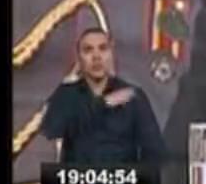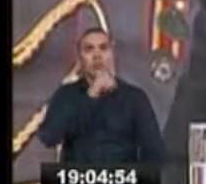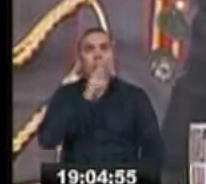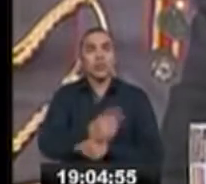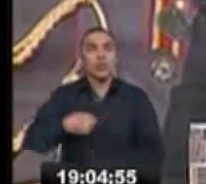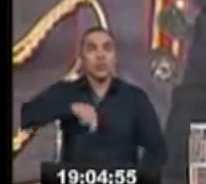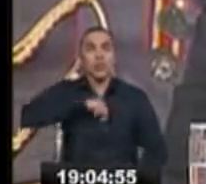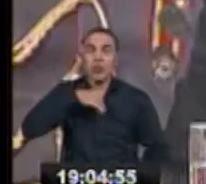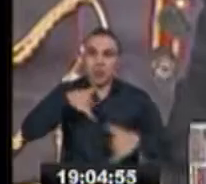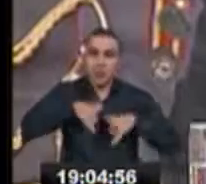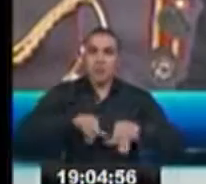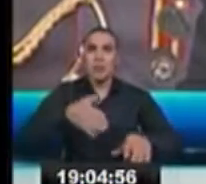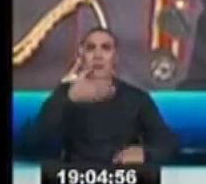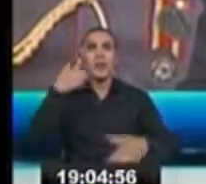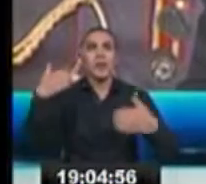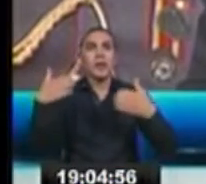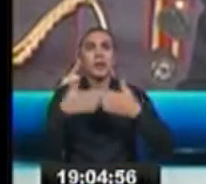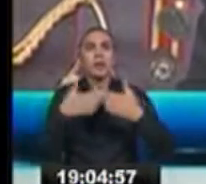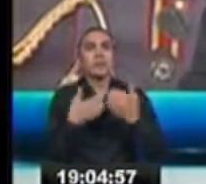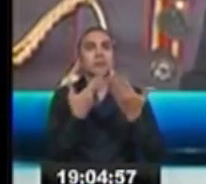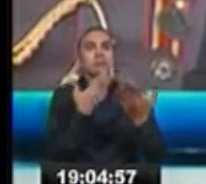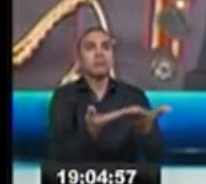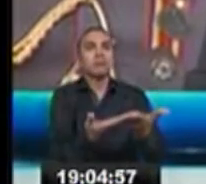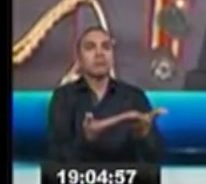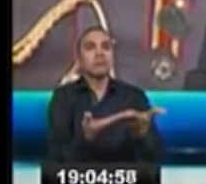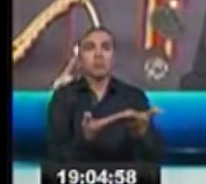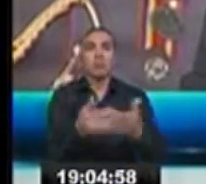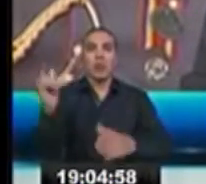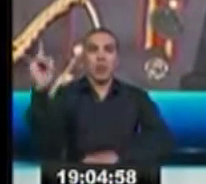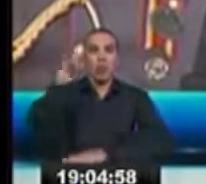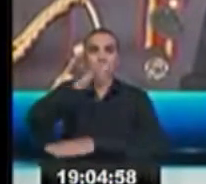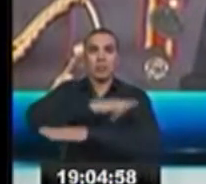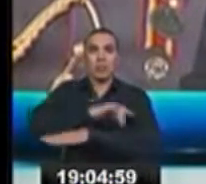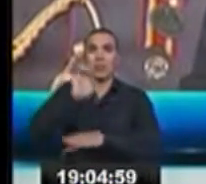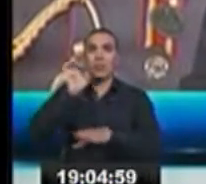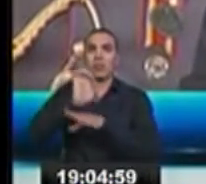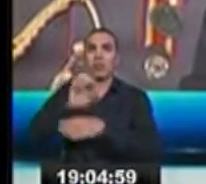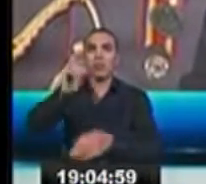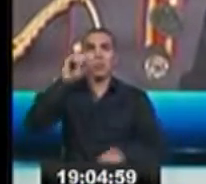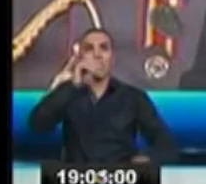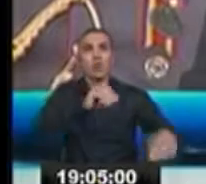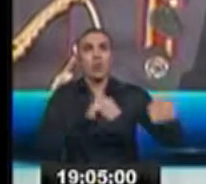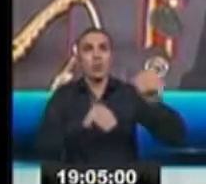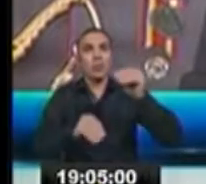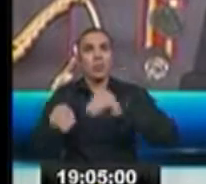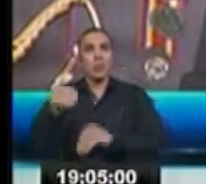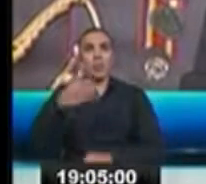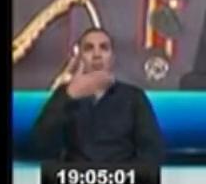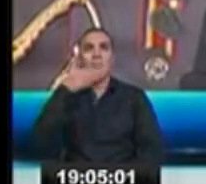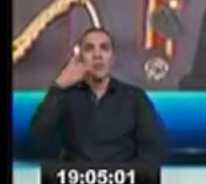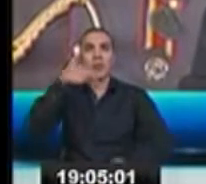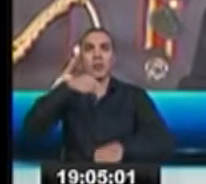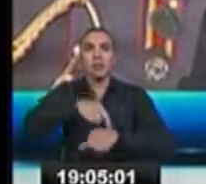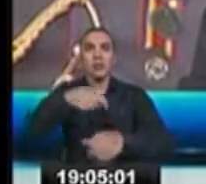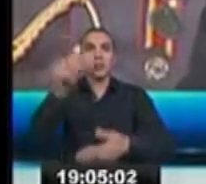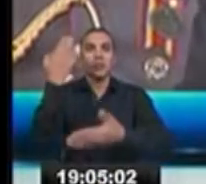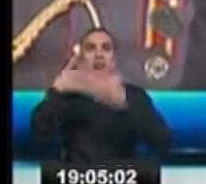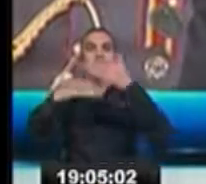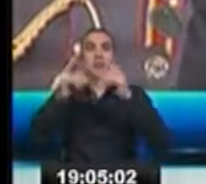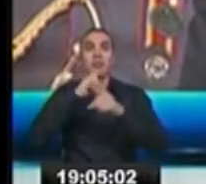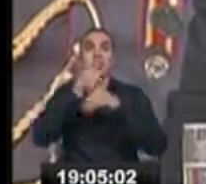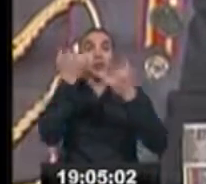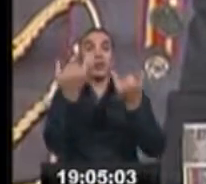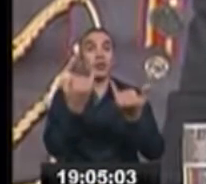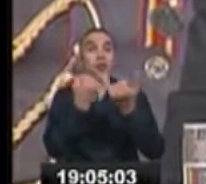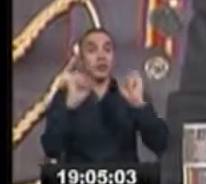Seguiremos mejorando su equipamiento, reponiendo aviones. Ecuador está construyendo el mejor momento de su historia. Hoy